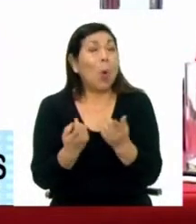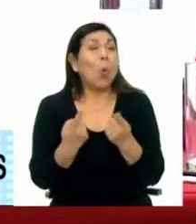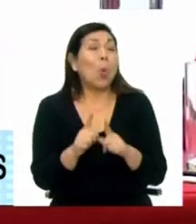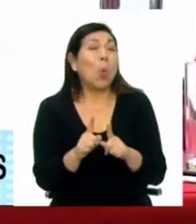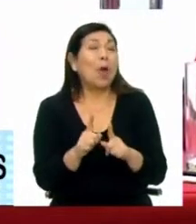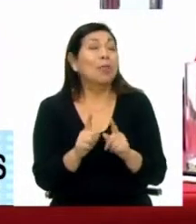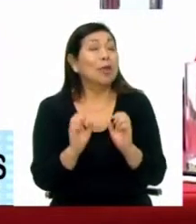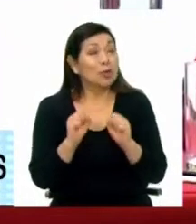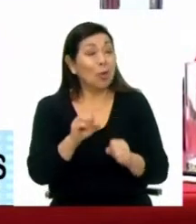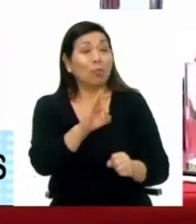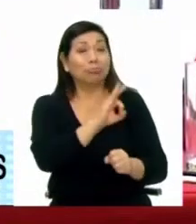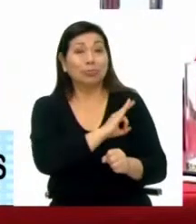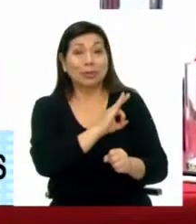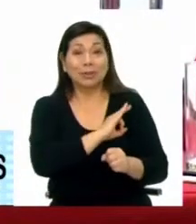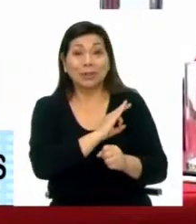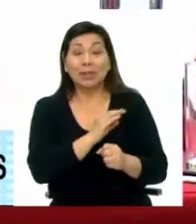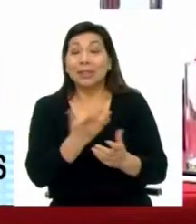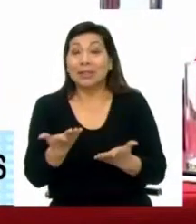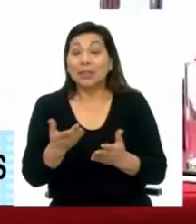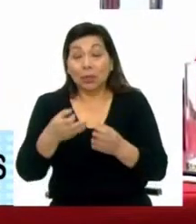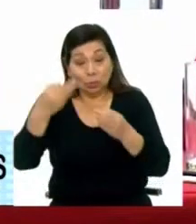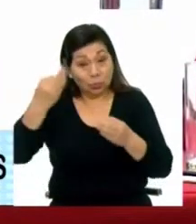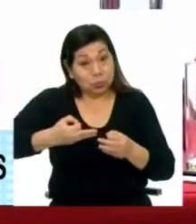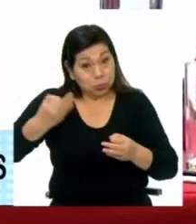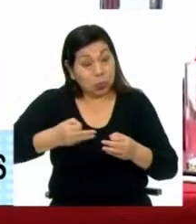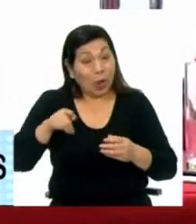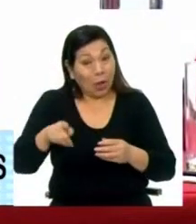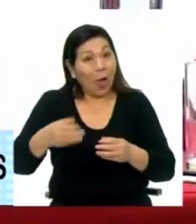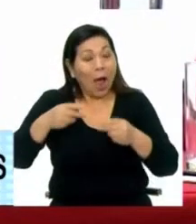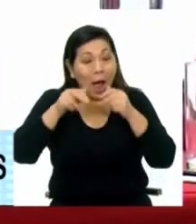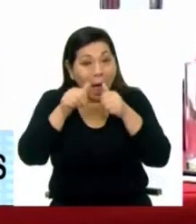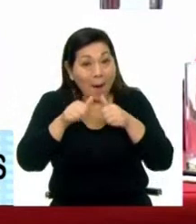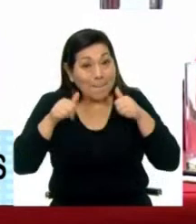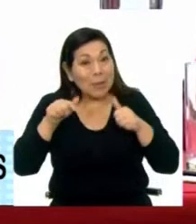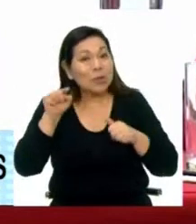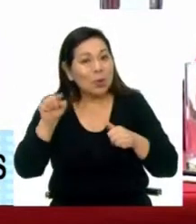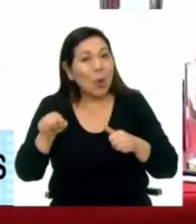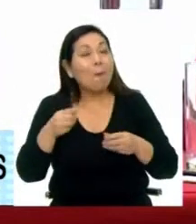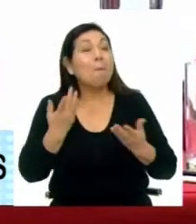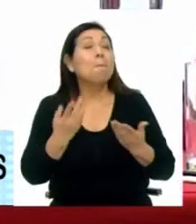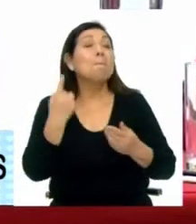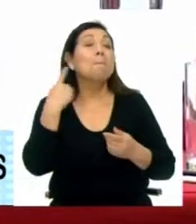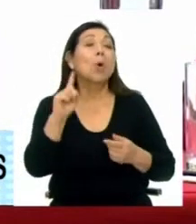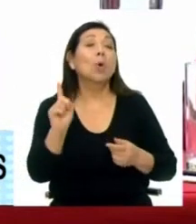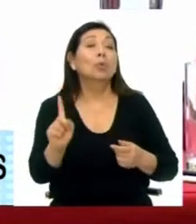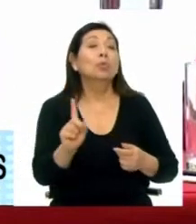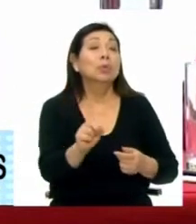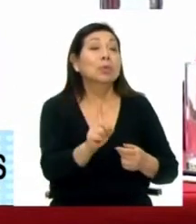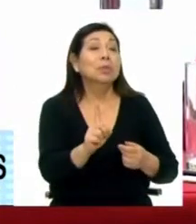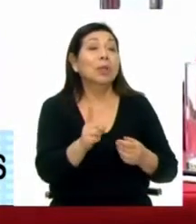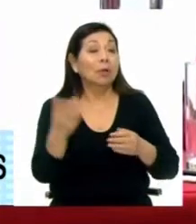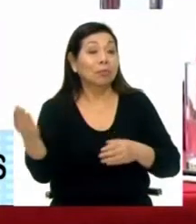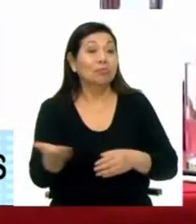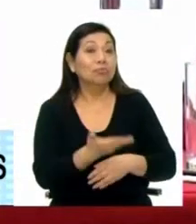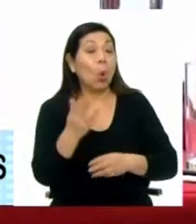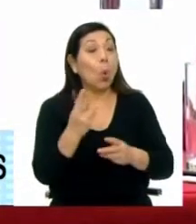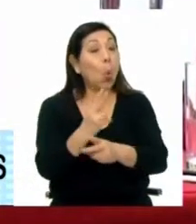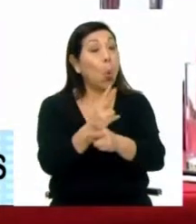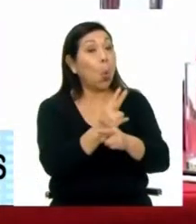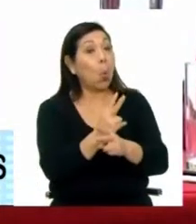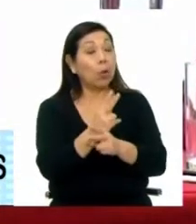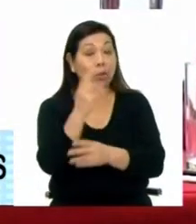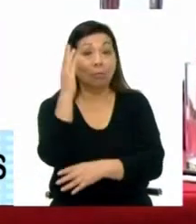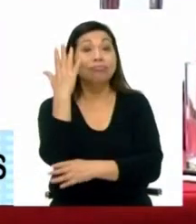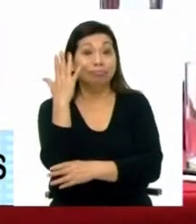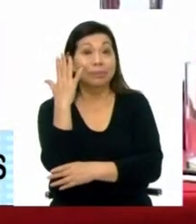cuanto se está premiando a nuestros hermanos originarios, a los pueblos amazónicos, por cada hectárea de bosque conservado en